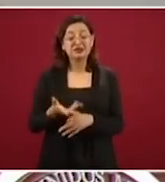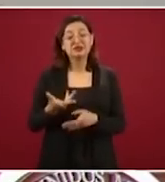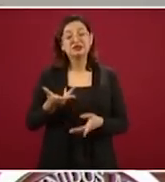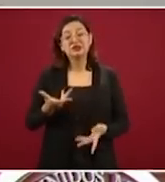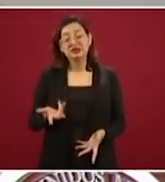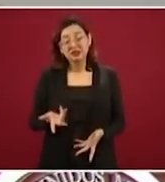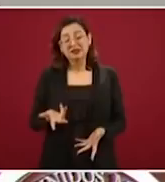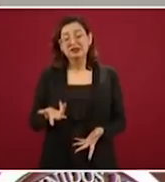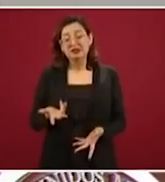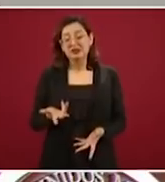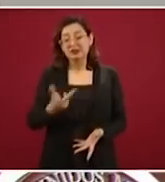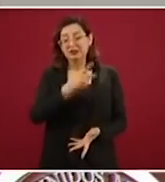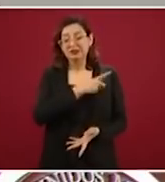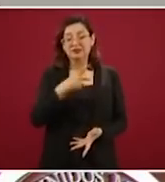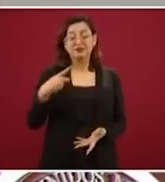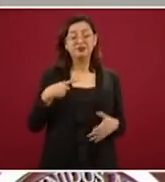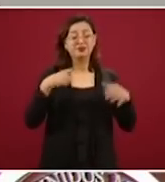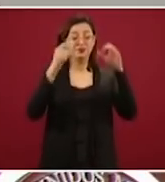sin